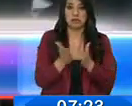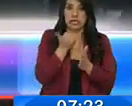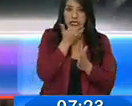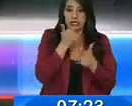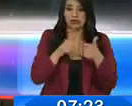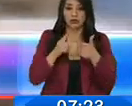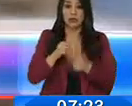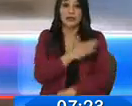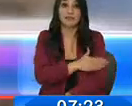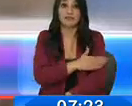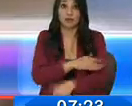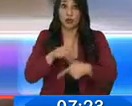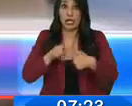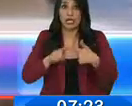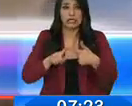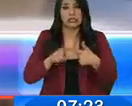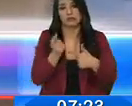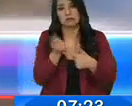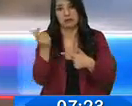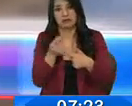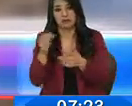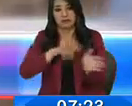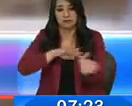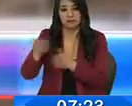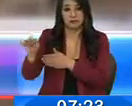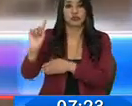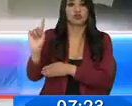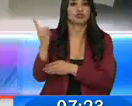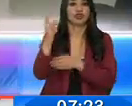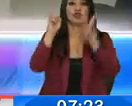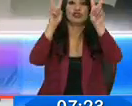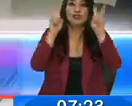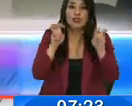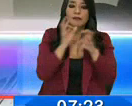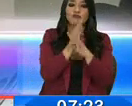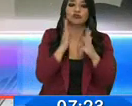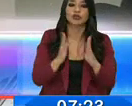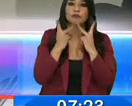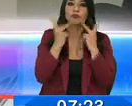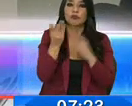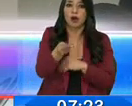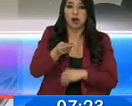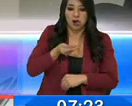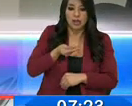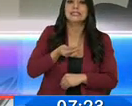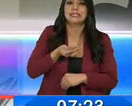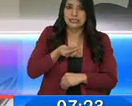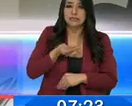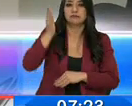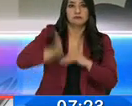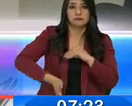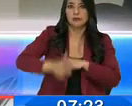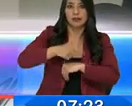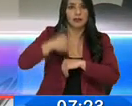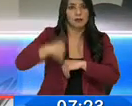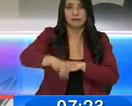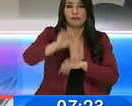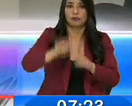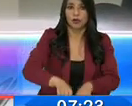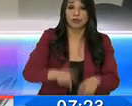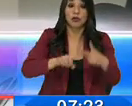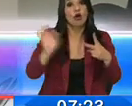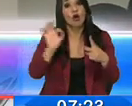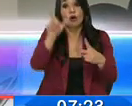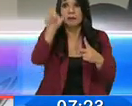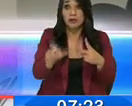de influencias para que tome fuerza el de cohecho. Que el cohecho es un delito imprescriptible y que es susceptible